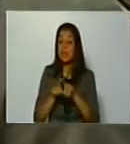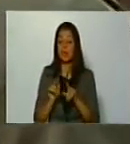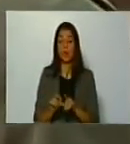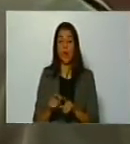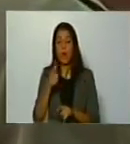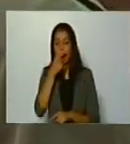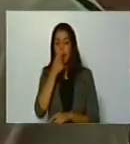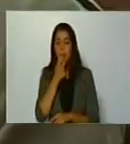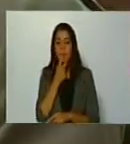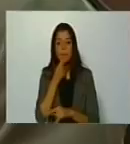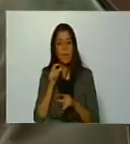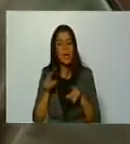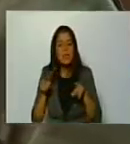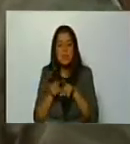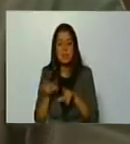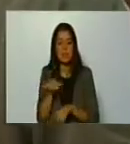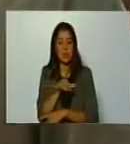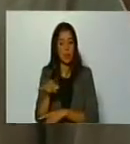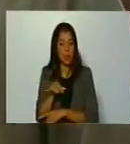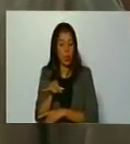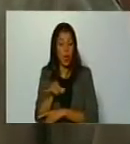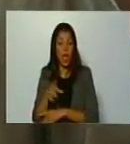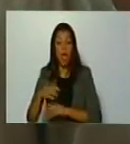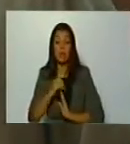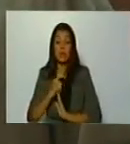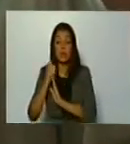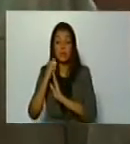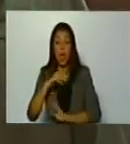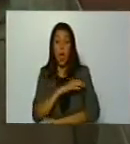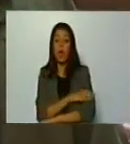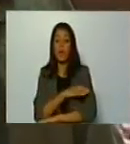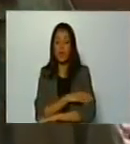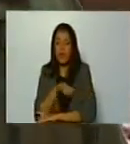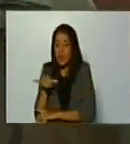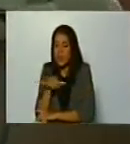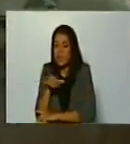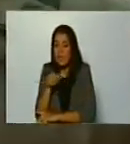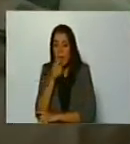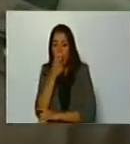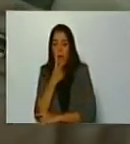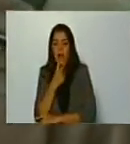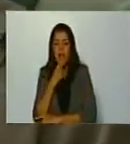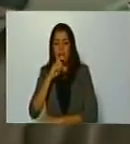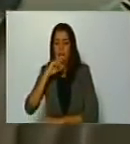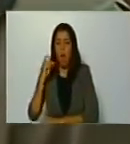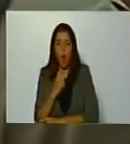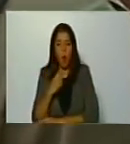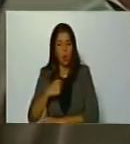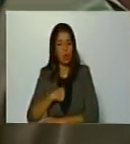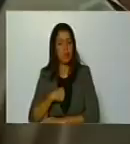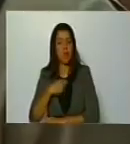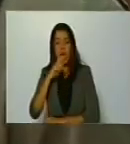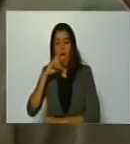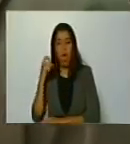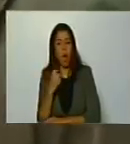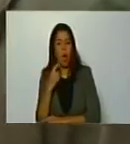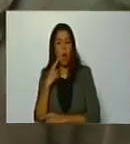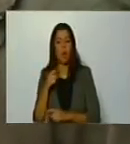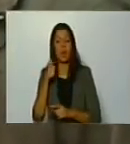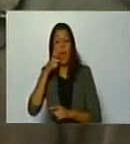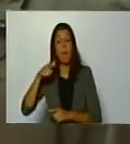Guevara. Ese supuesto liderazgo o esa dirigencia de la derecha. Nos odian, odian a un pueblo. Nos toca